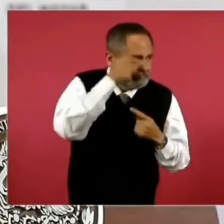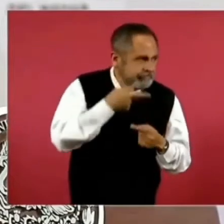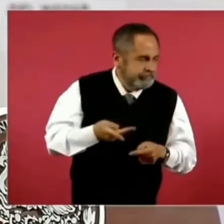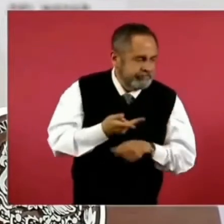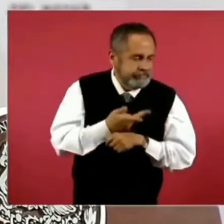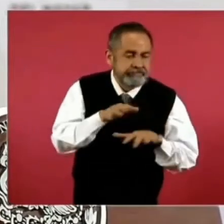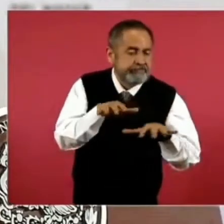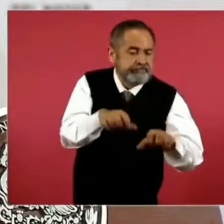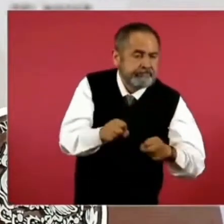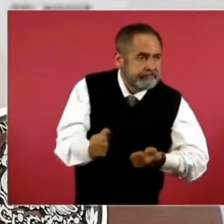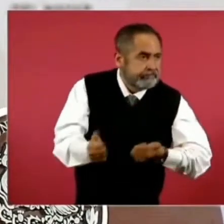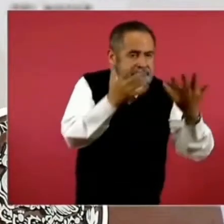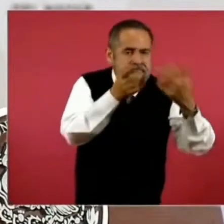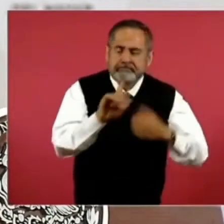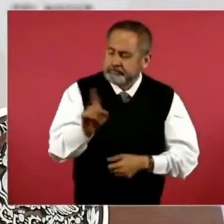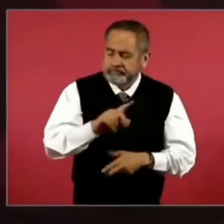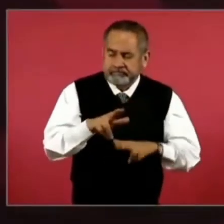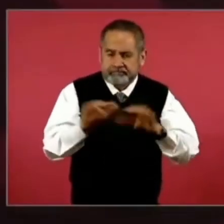ninguna